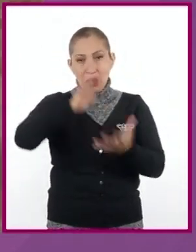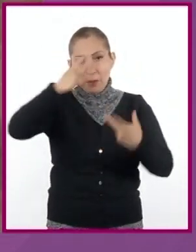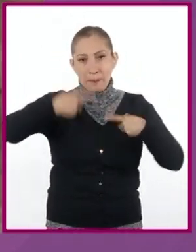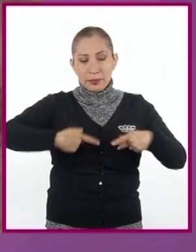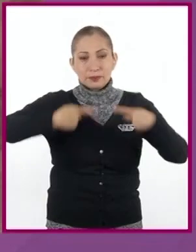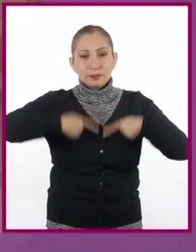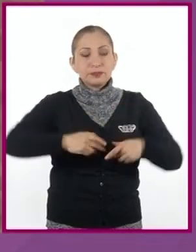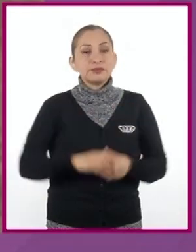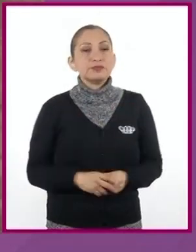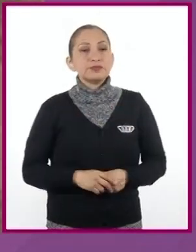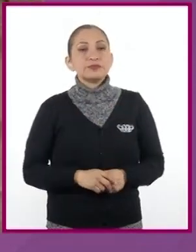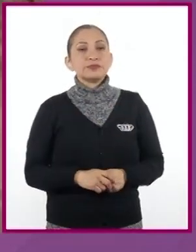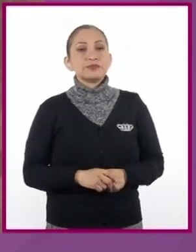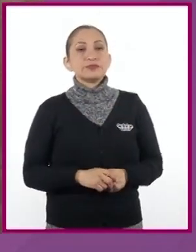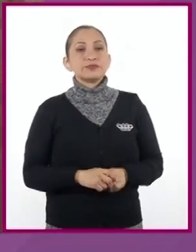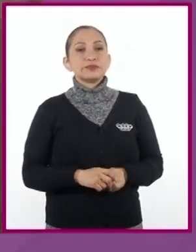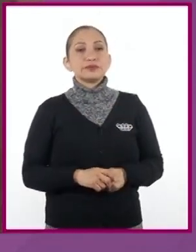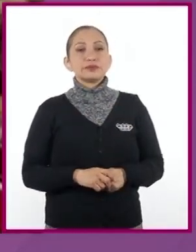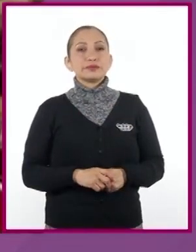de la población.